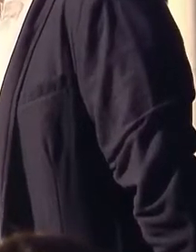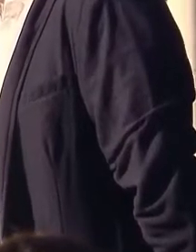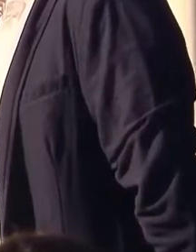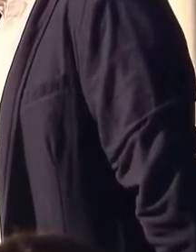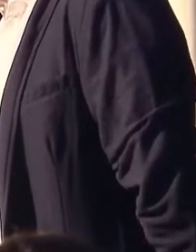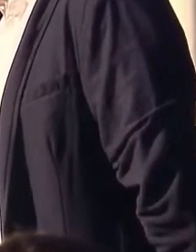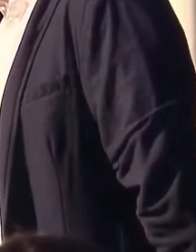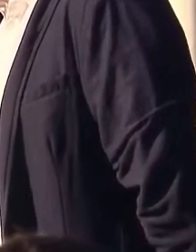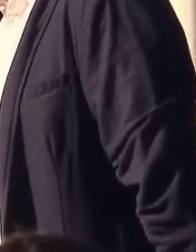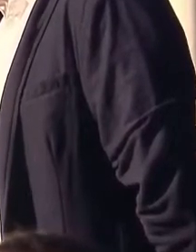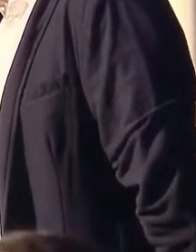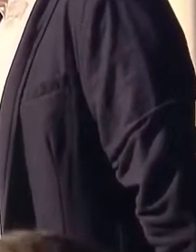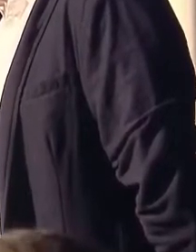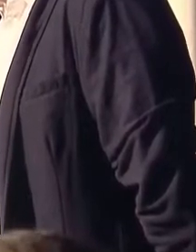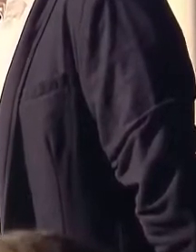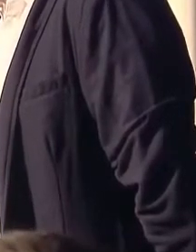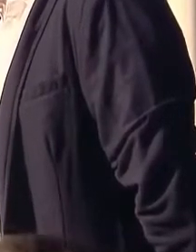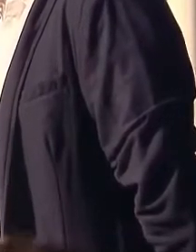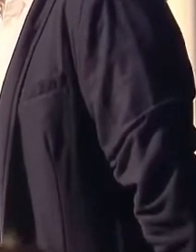Eso no.